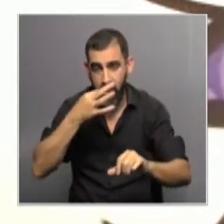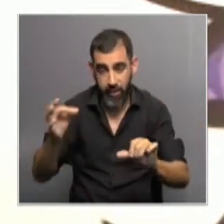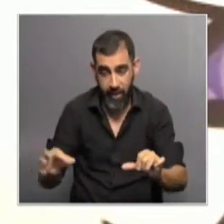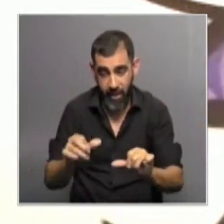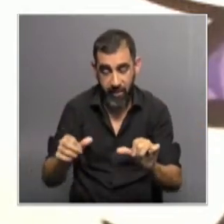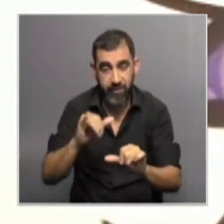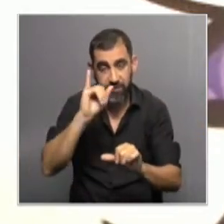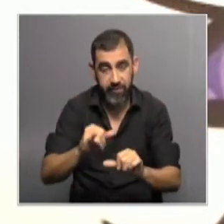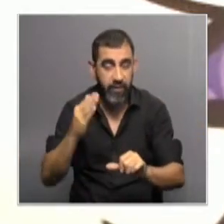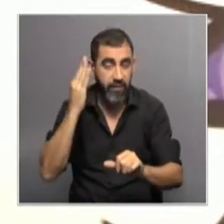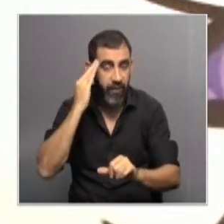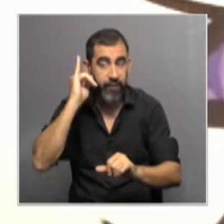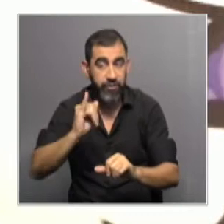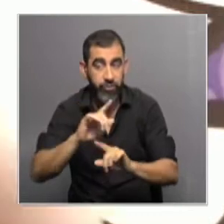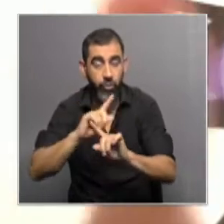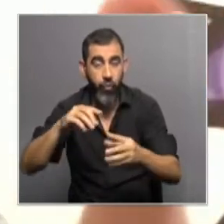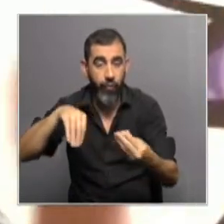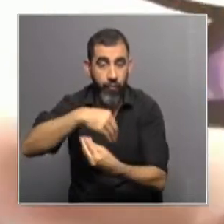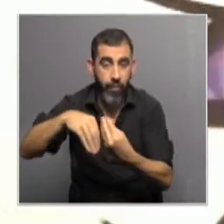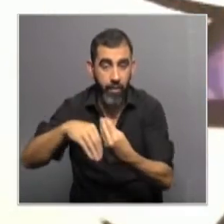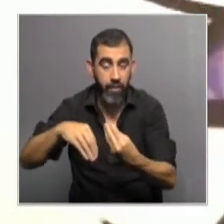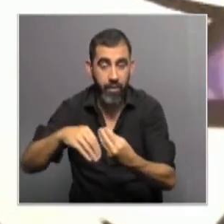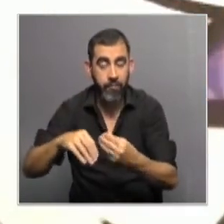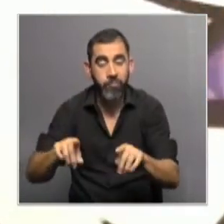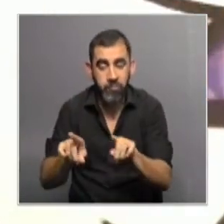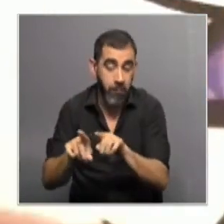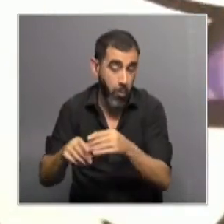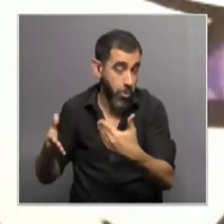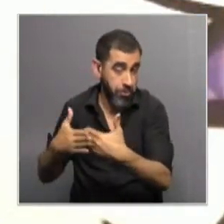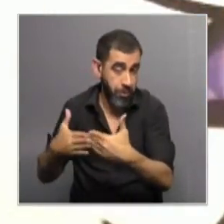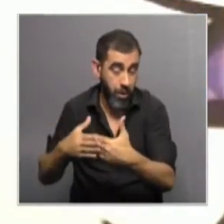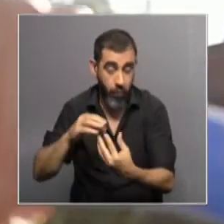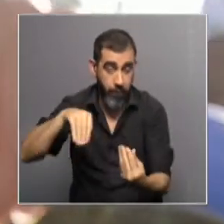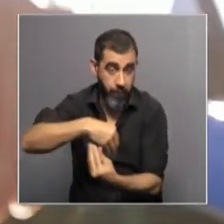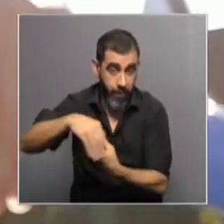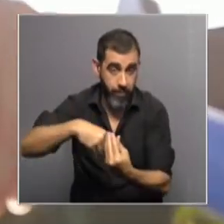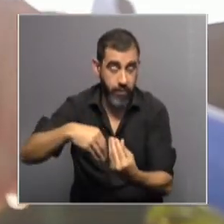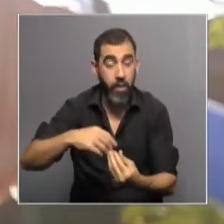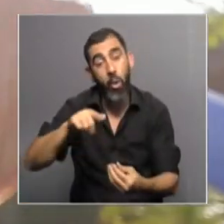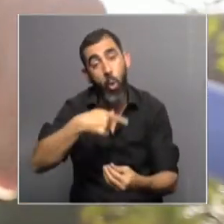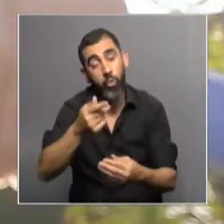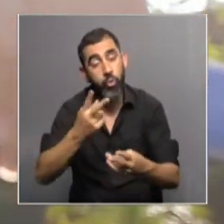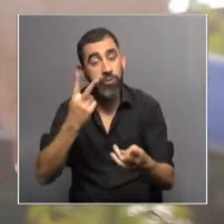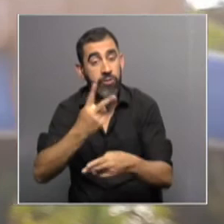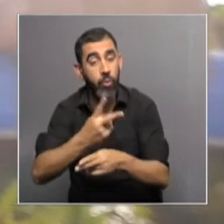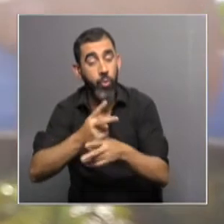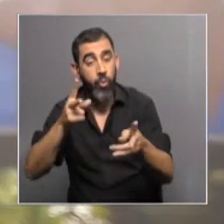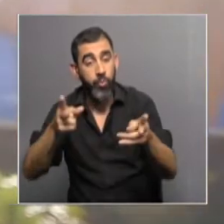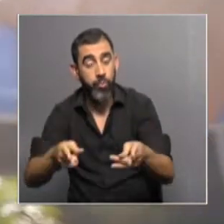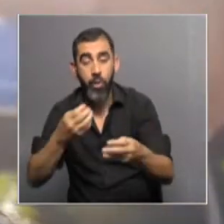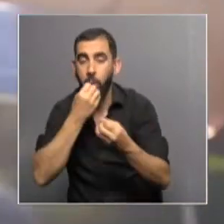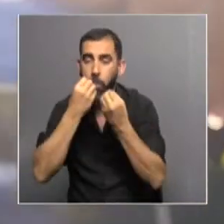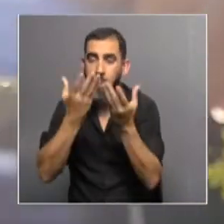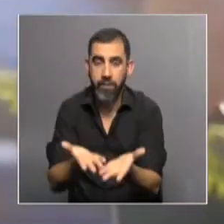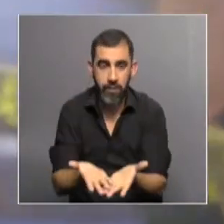saber si hay parientes más lejos o mismo parientes más próximos. La segunda parte se queda sobre bienestar